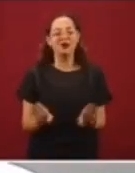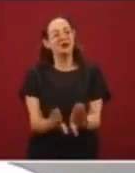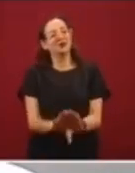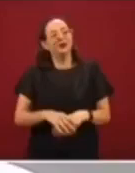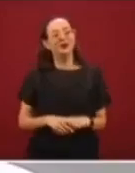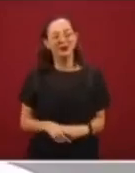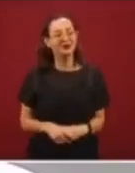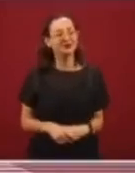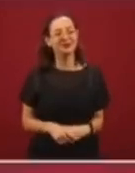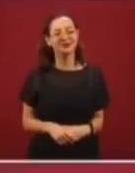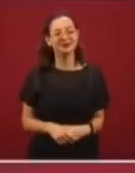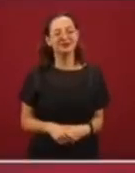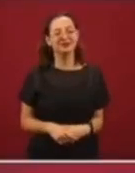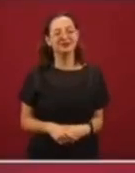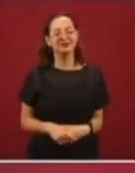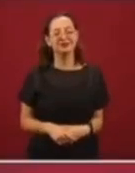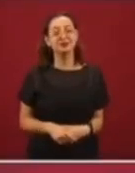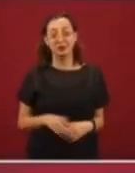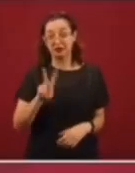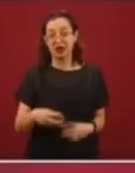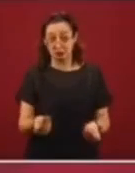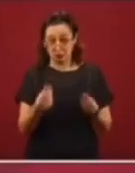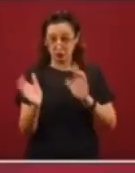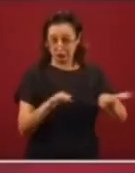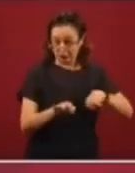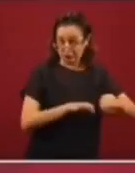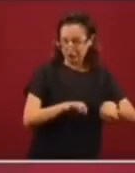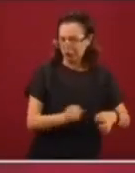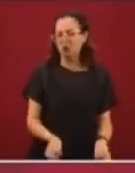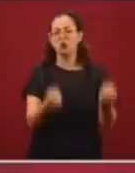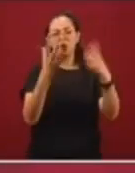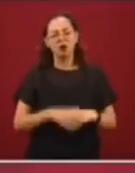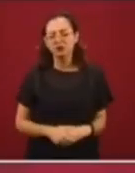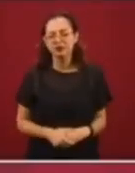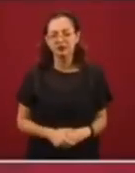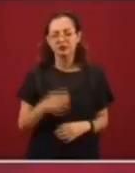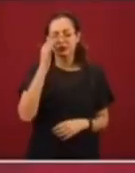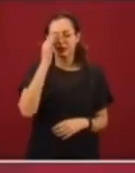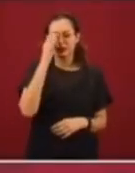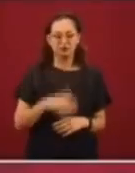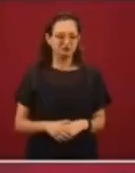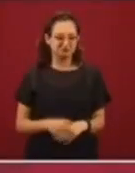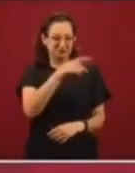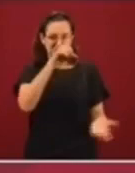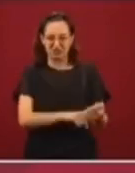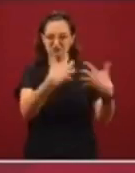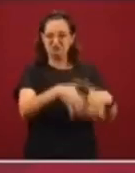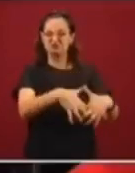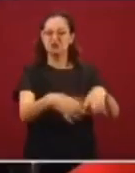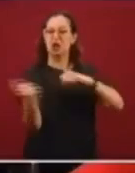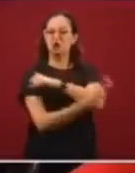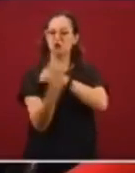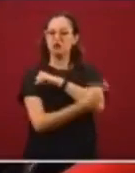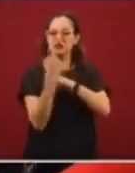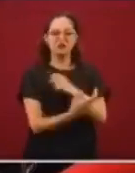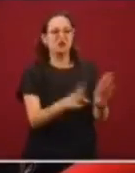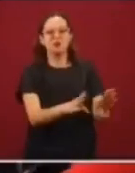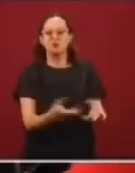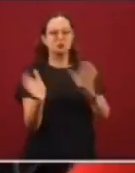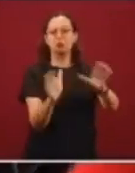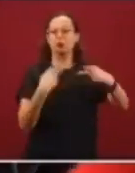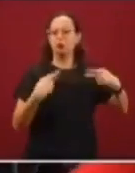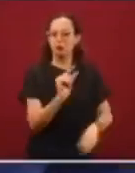¿Y cuántos empleos? Sí, estoy hablando de la forma en que las empresas están automatizadas. Yo quiero el